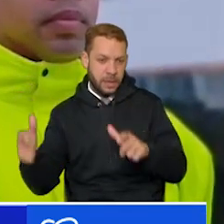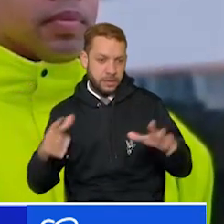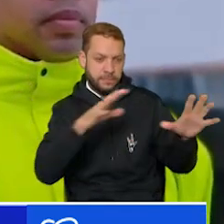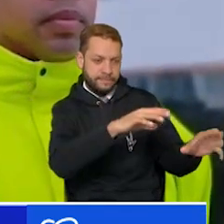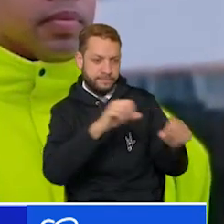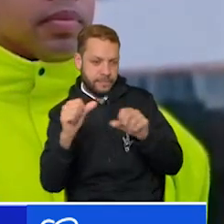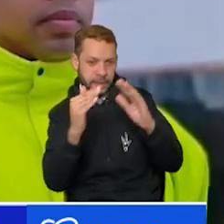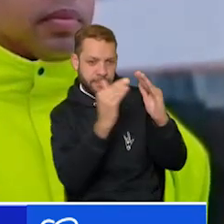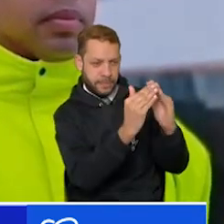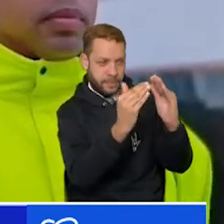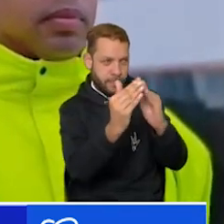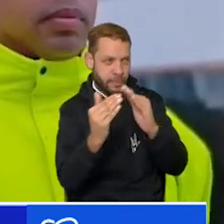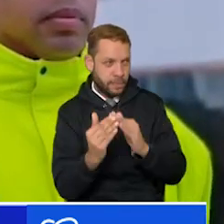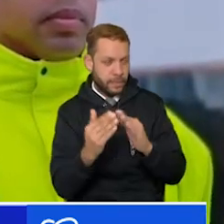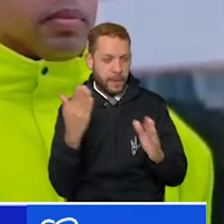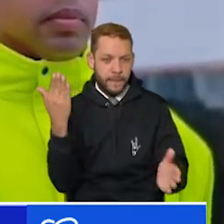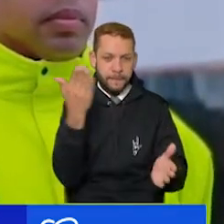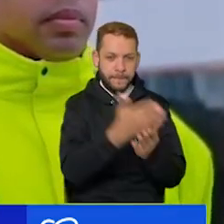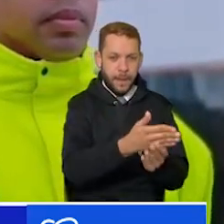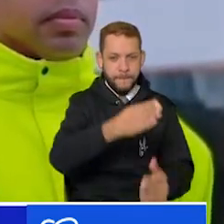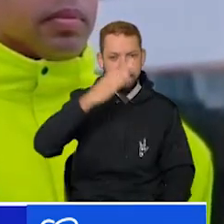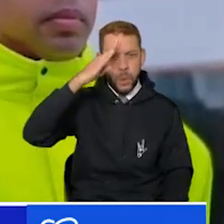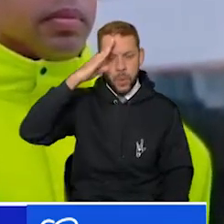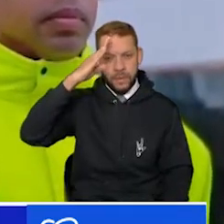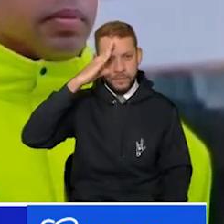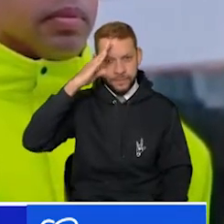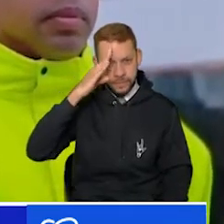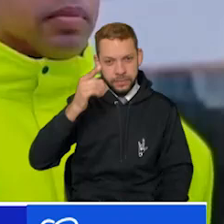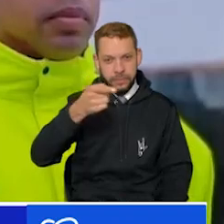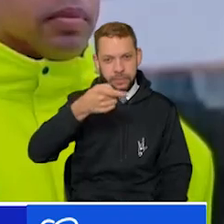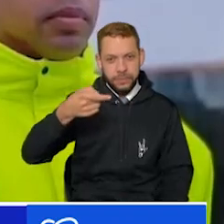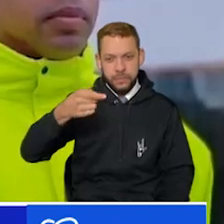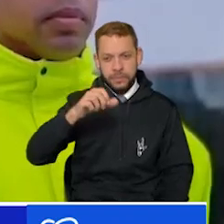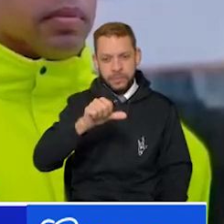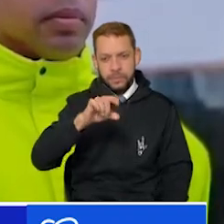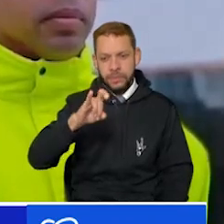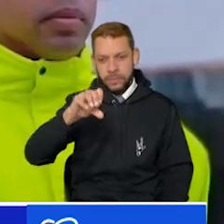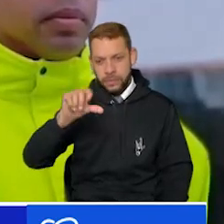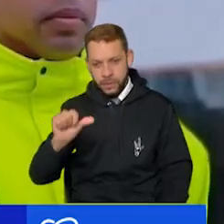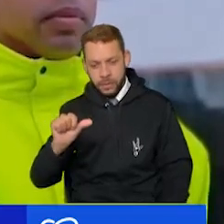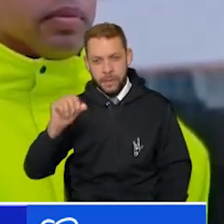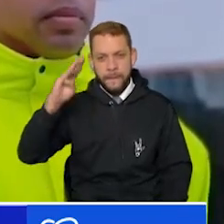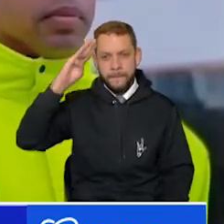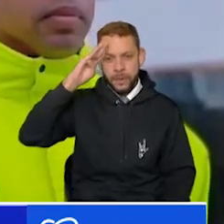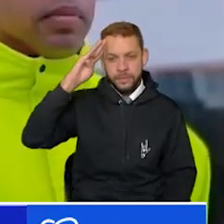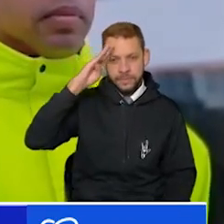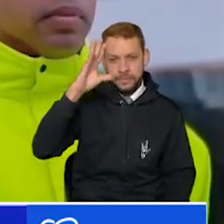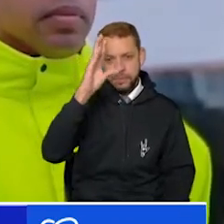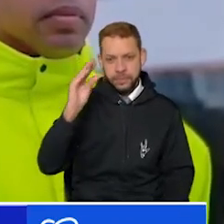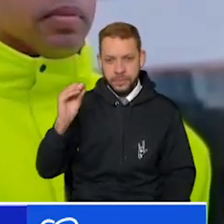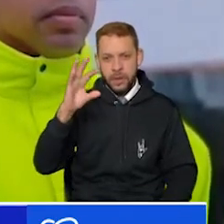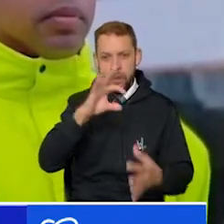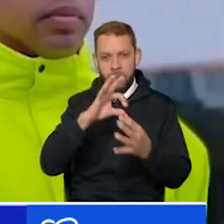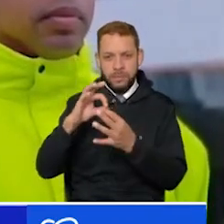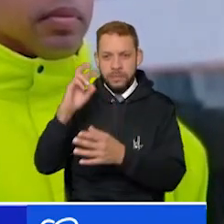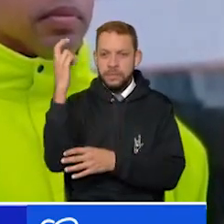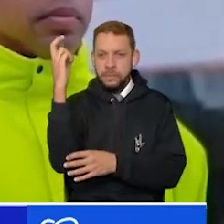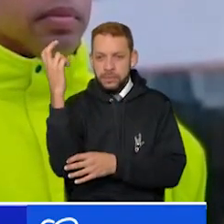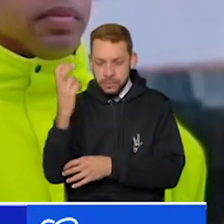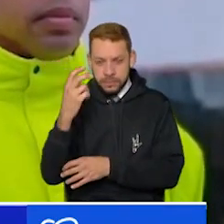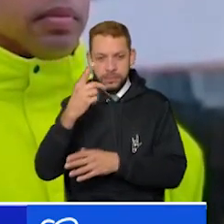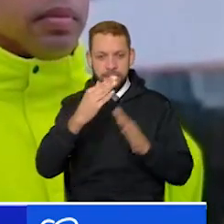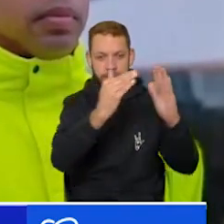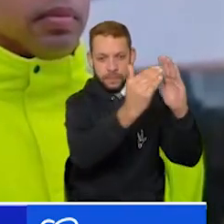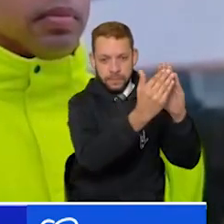conjunta realizada por nuestros policías del Gaula, del departamento del Quindío, en coordinación con la Fiscalía General de la Nación, se logró la